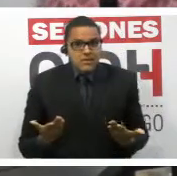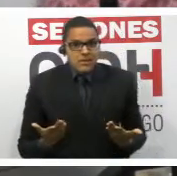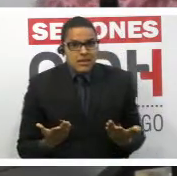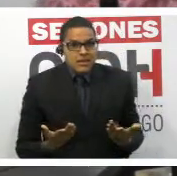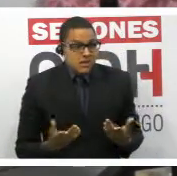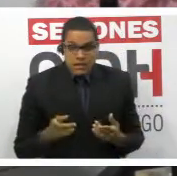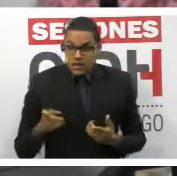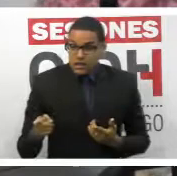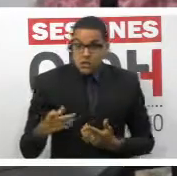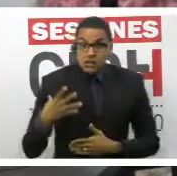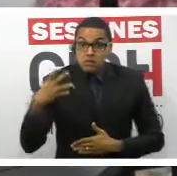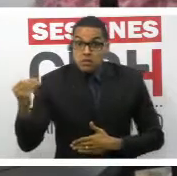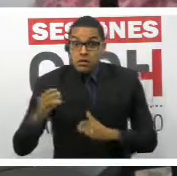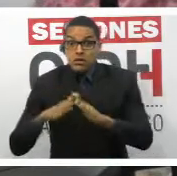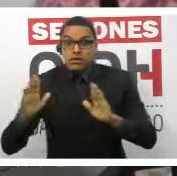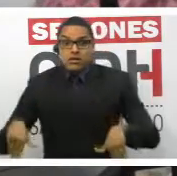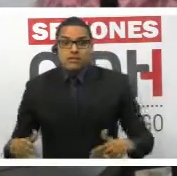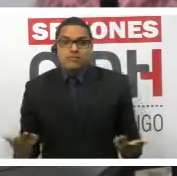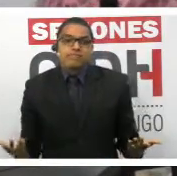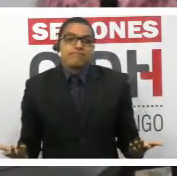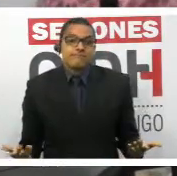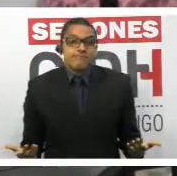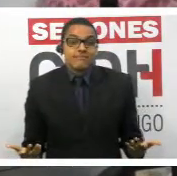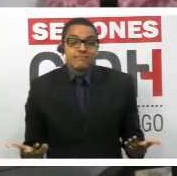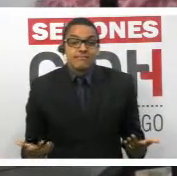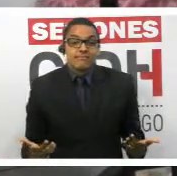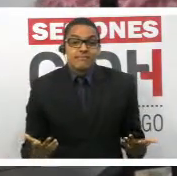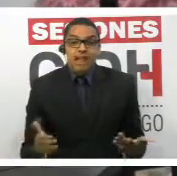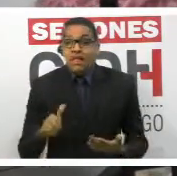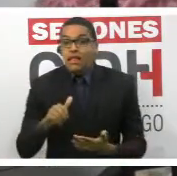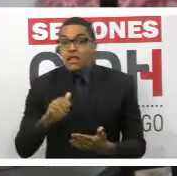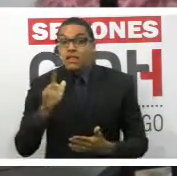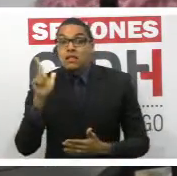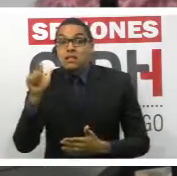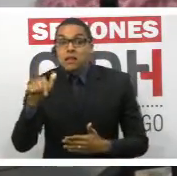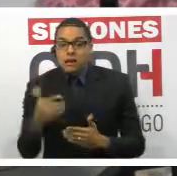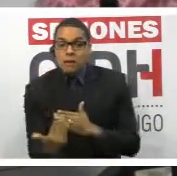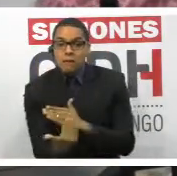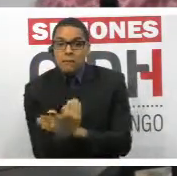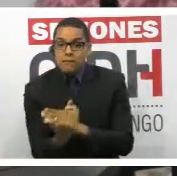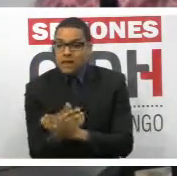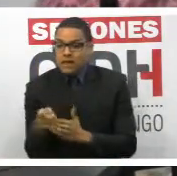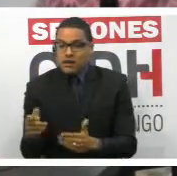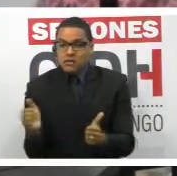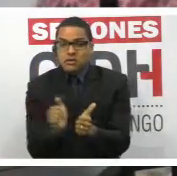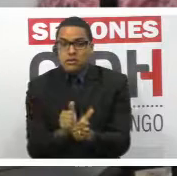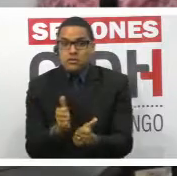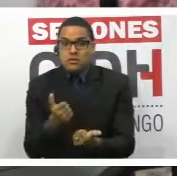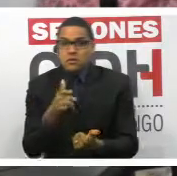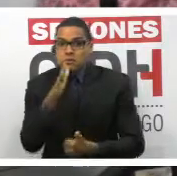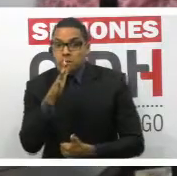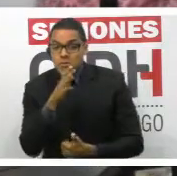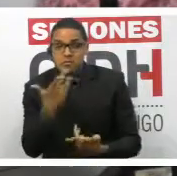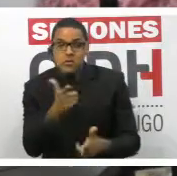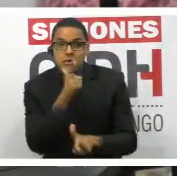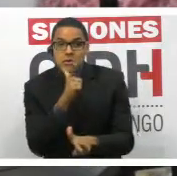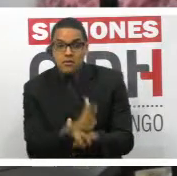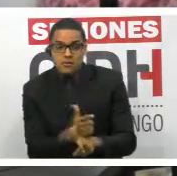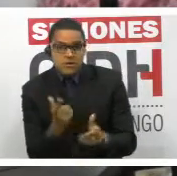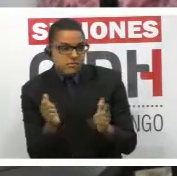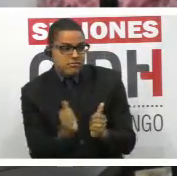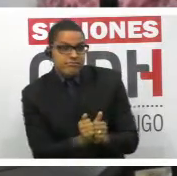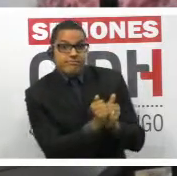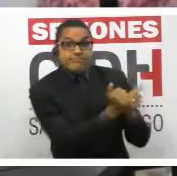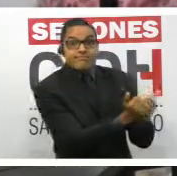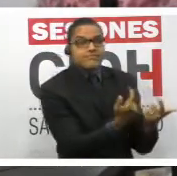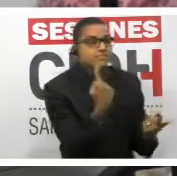que irse a su casa porque al otro día tenía que ir acompañada de un de su madre o de una hermana para que la atendiera y tenemos caso reciente